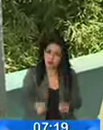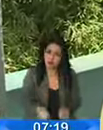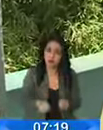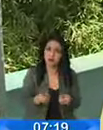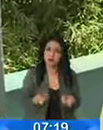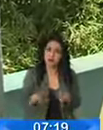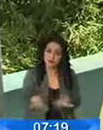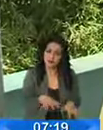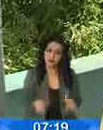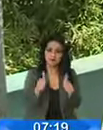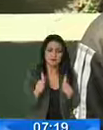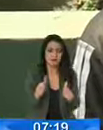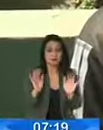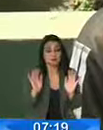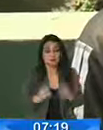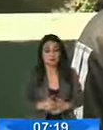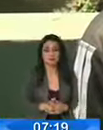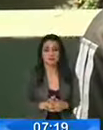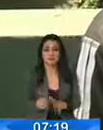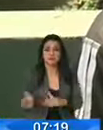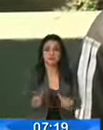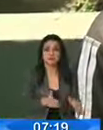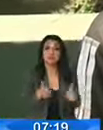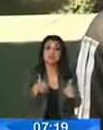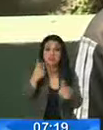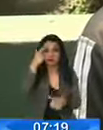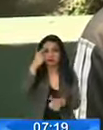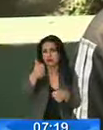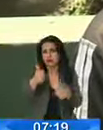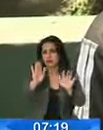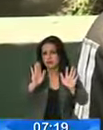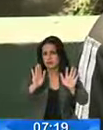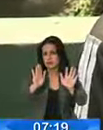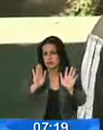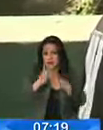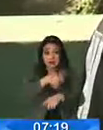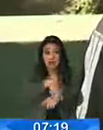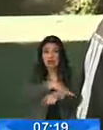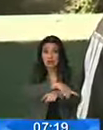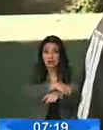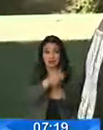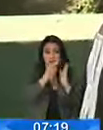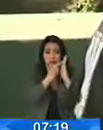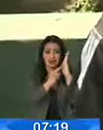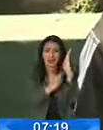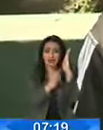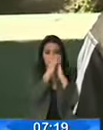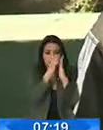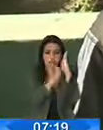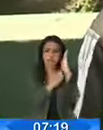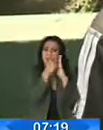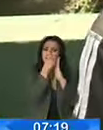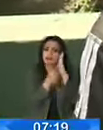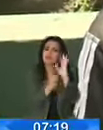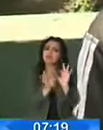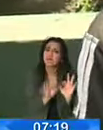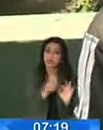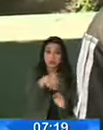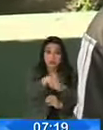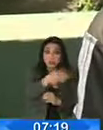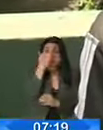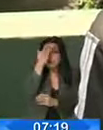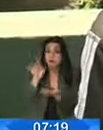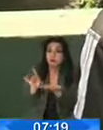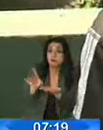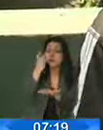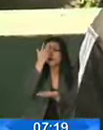desenvolverse como es debido, pues no. En parte es acertada, porque ellos tienen sus reglamentos, todo por escrito, entonces saben el por qué lo